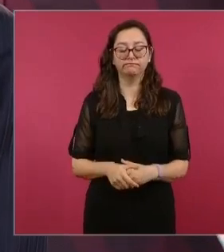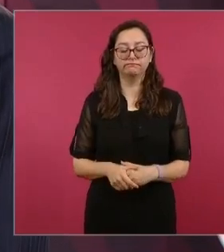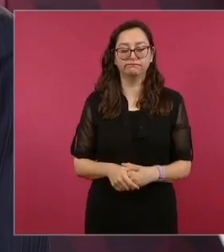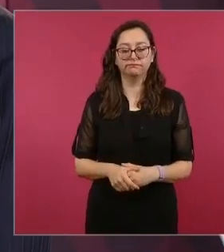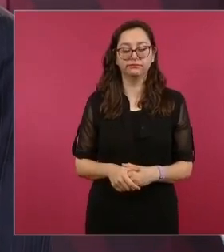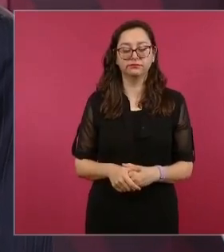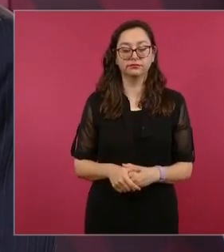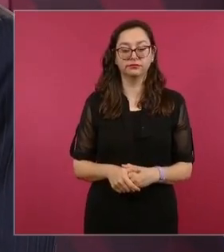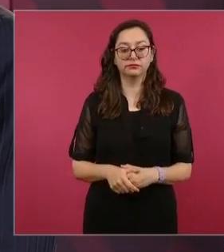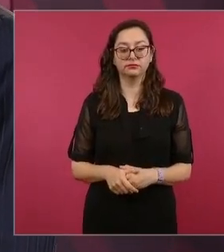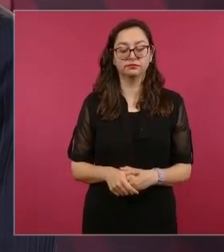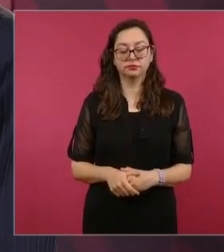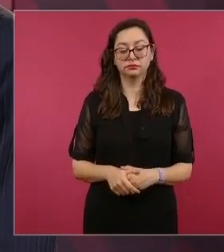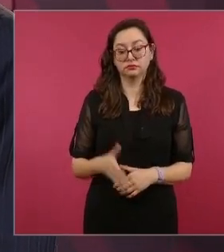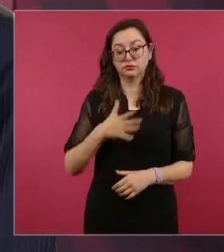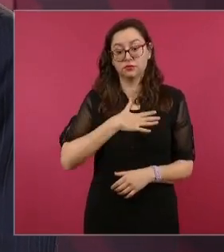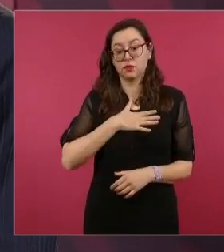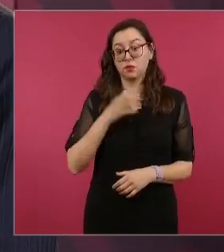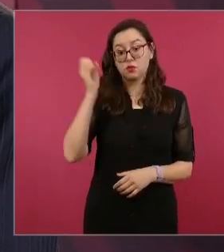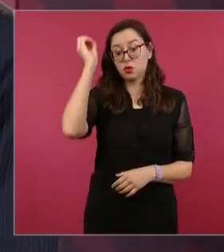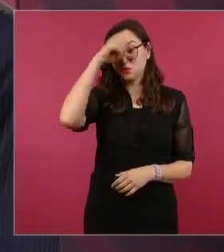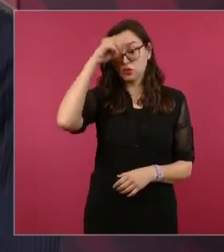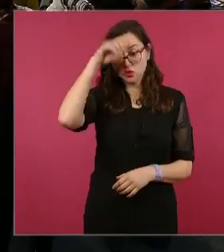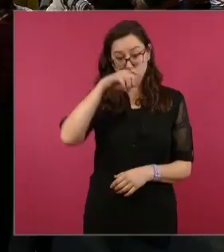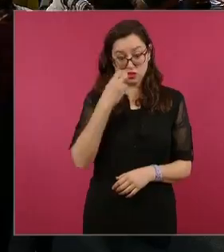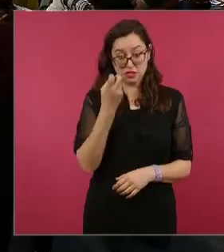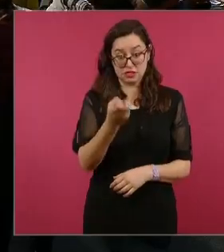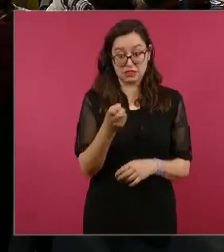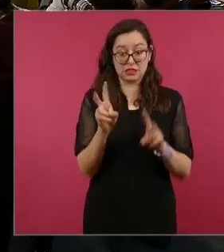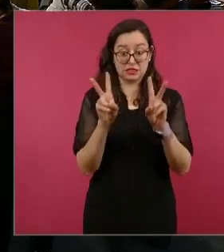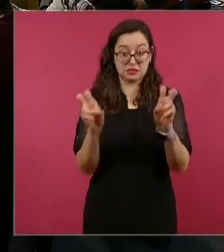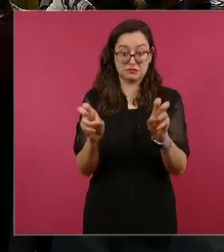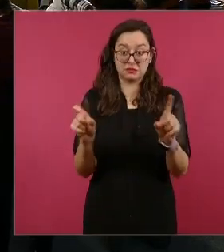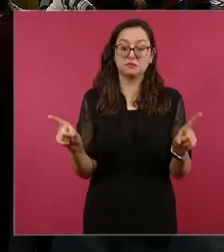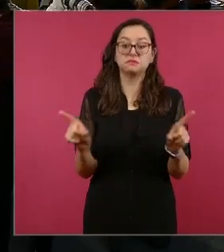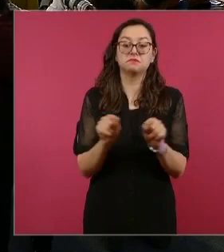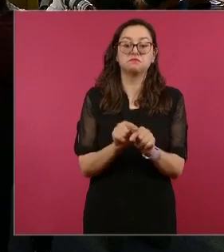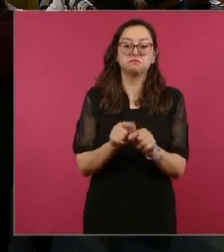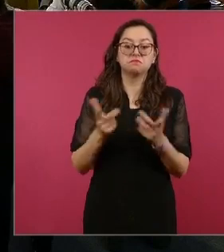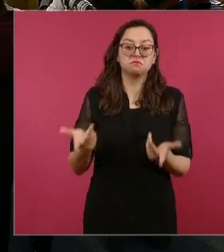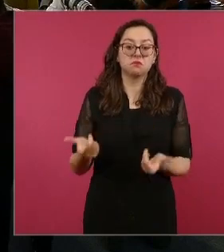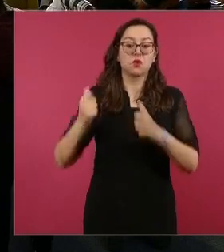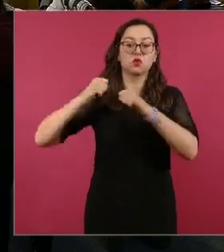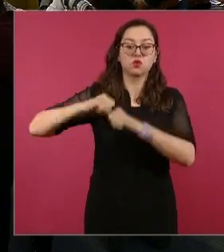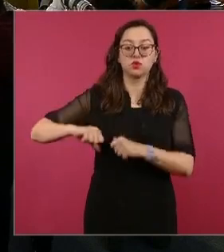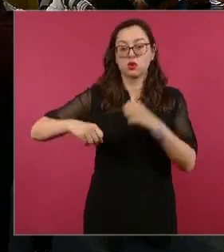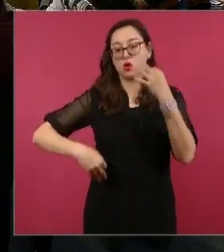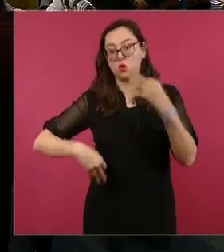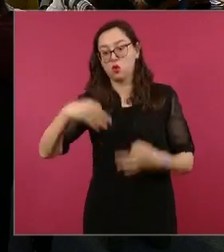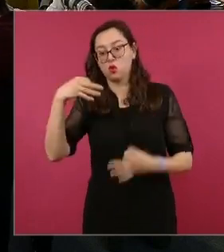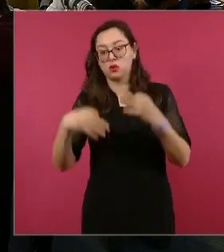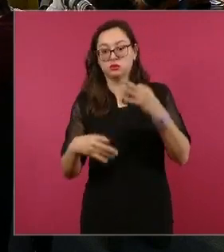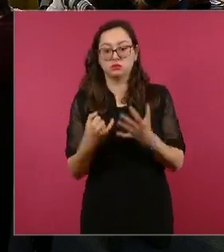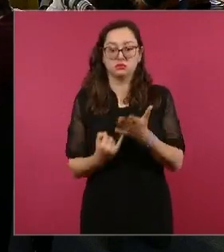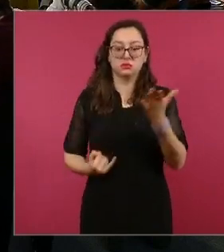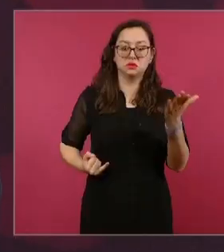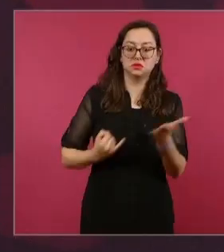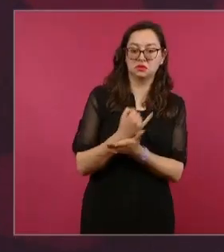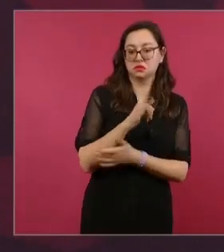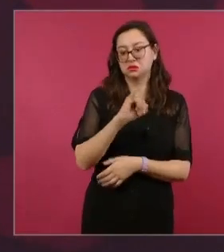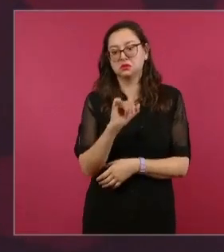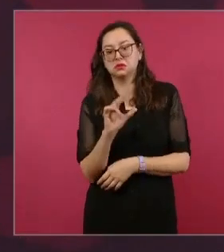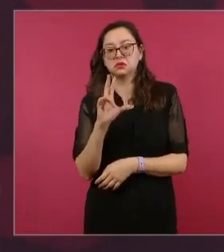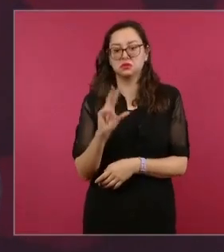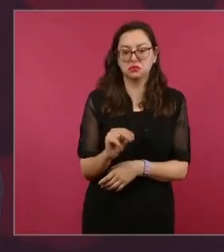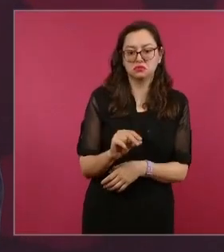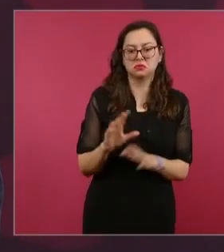Eso es mi punto de vista, y que sean las autoridades las que